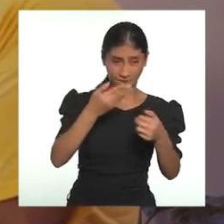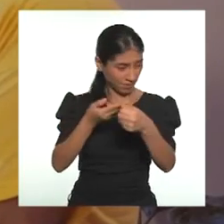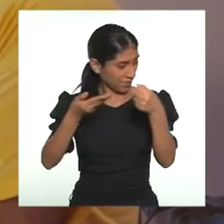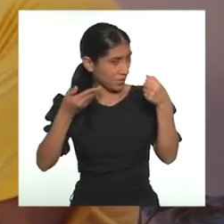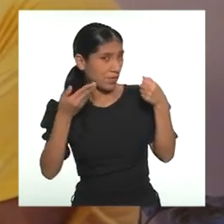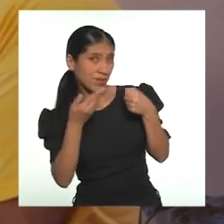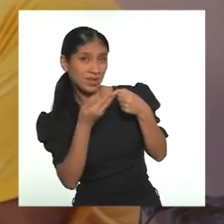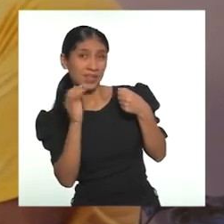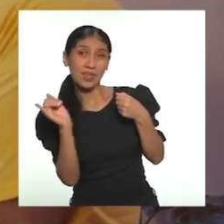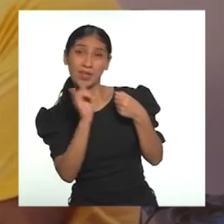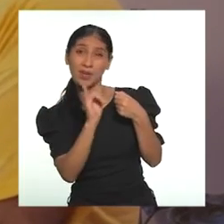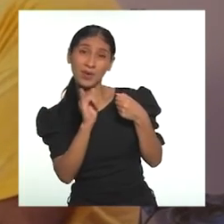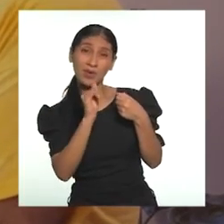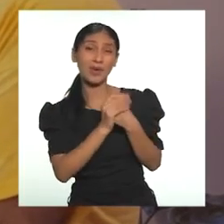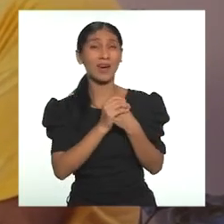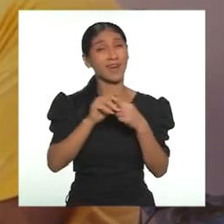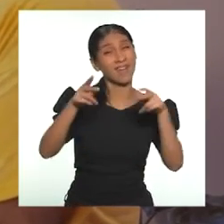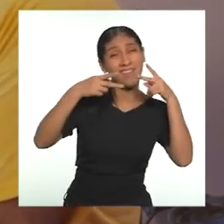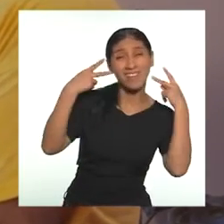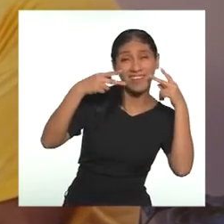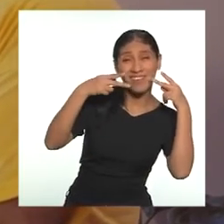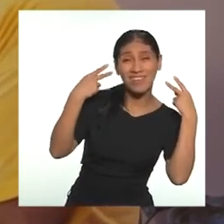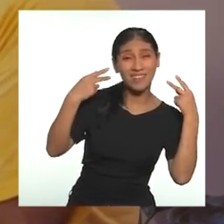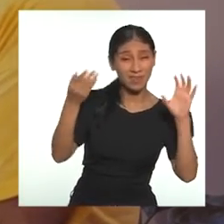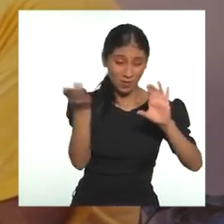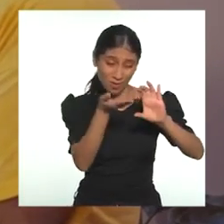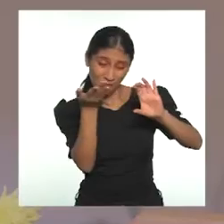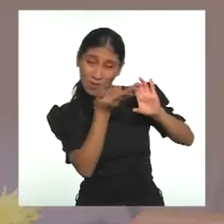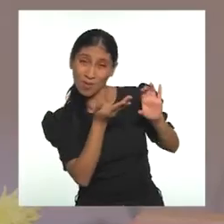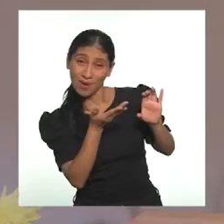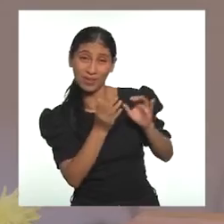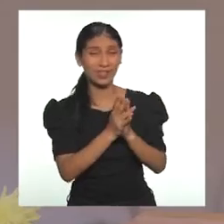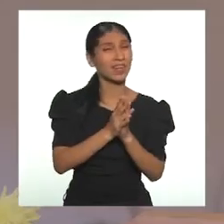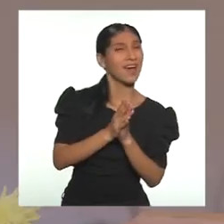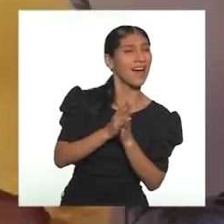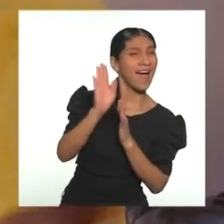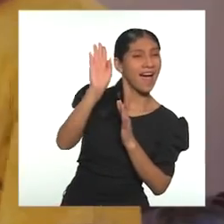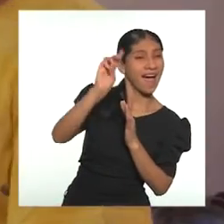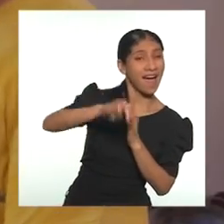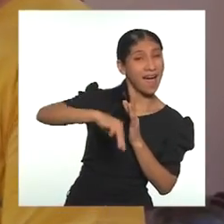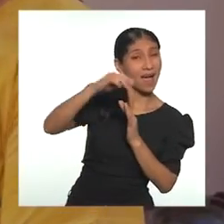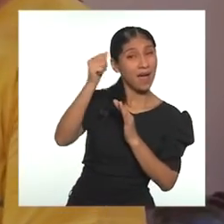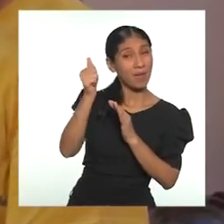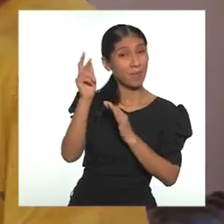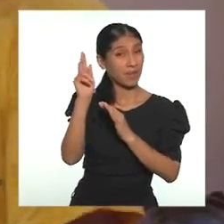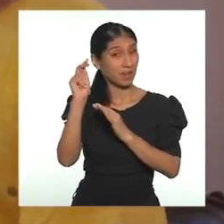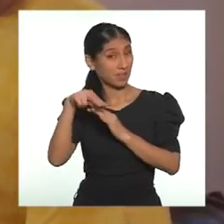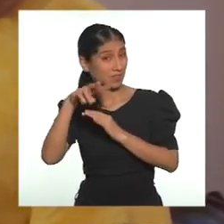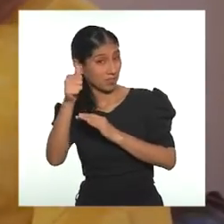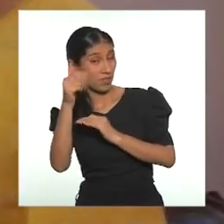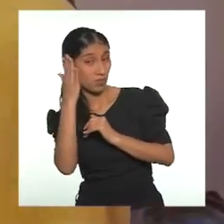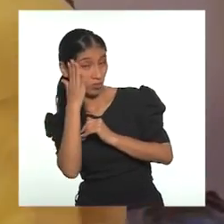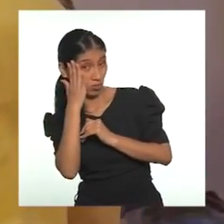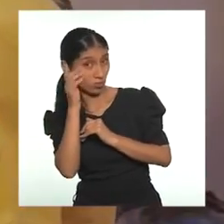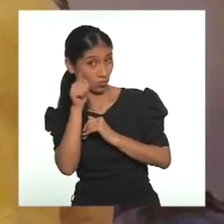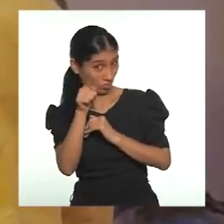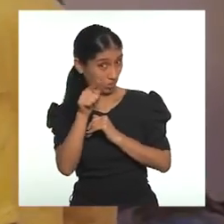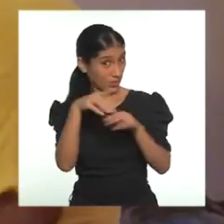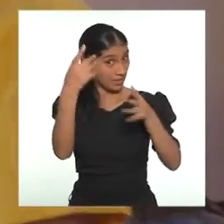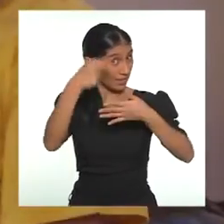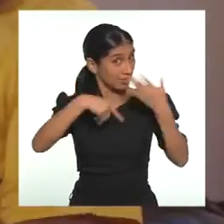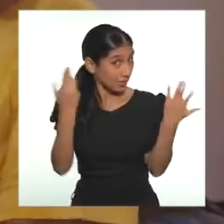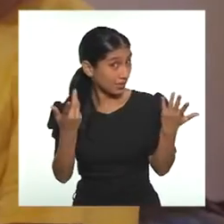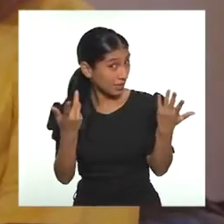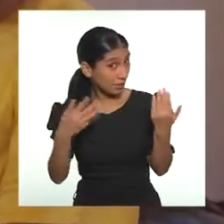pescado como lo hacen en mi querida Amazonía. ¡Ah! ¡Martina! ¿Tú sabes los pasos que debemos